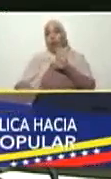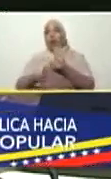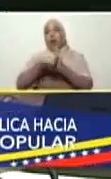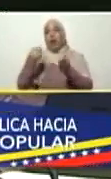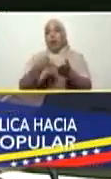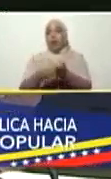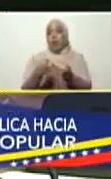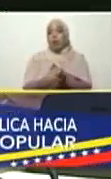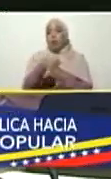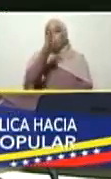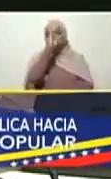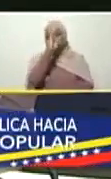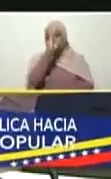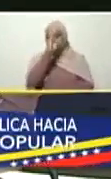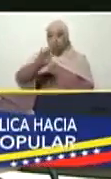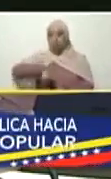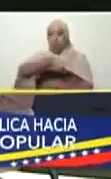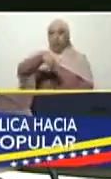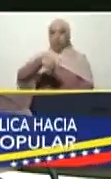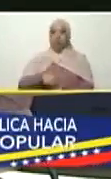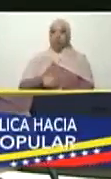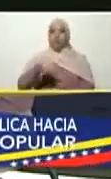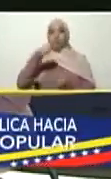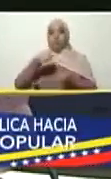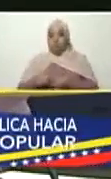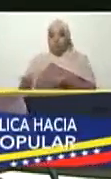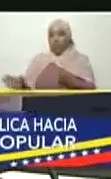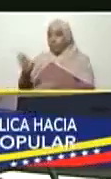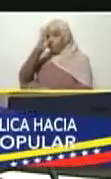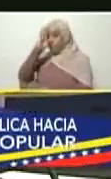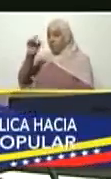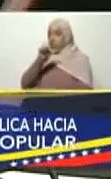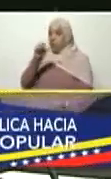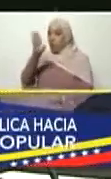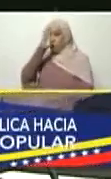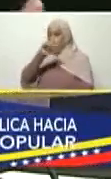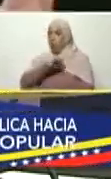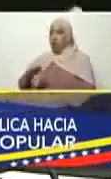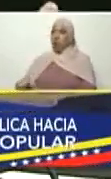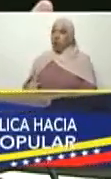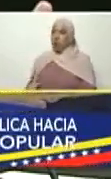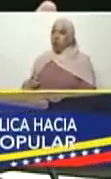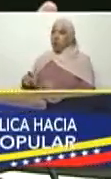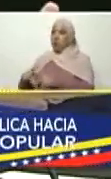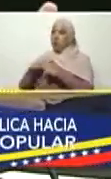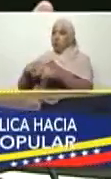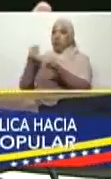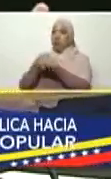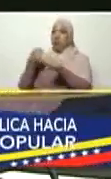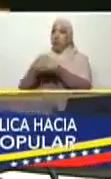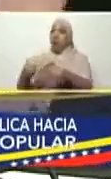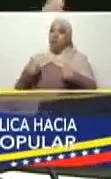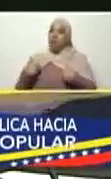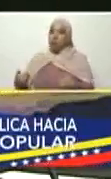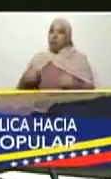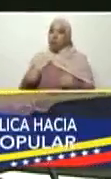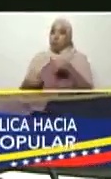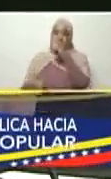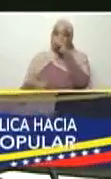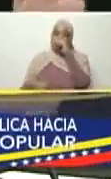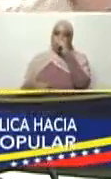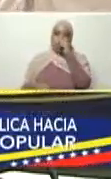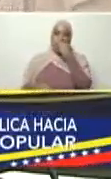la banca nacional, la banca pública, la banca privada. Hoy el Banco Bicentenario, hay que reconocerlo, está haciendo un gran esfuerzo. Pero ¿y el resto